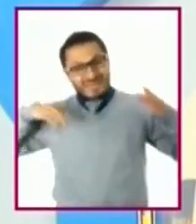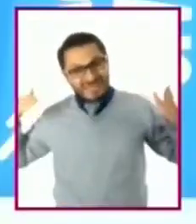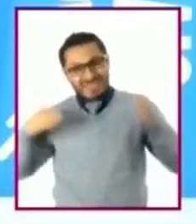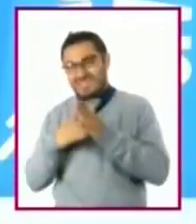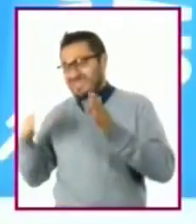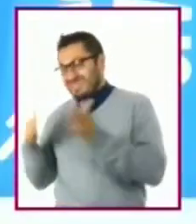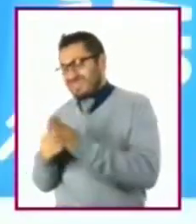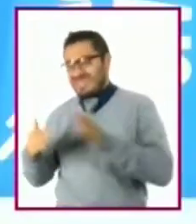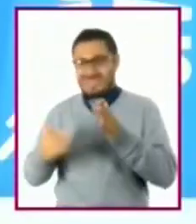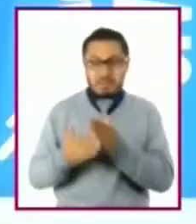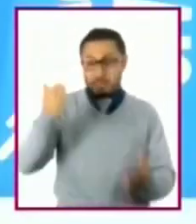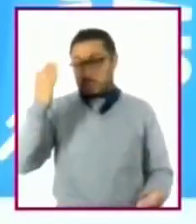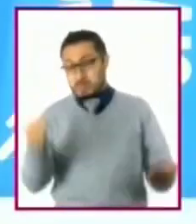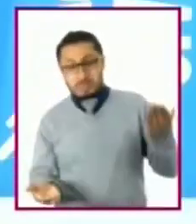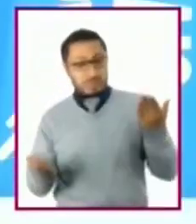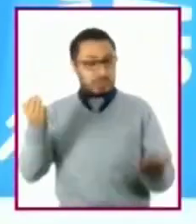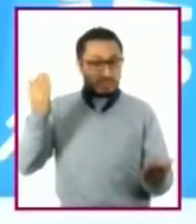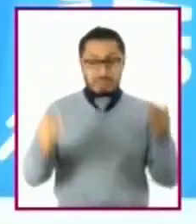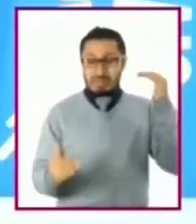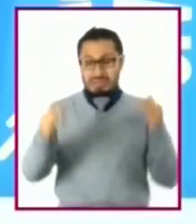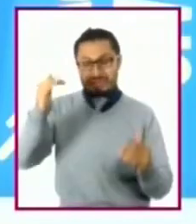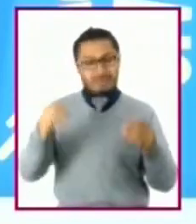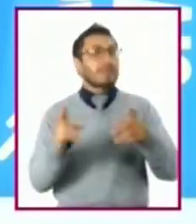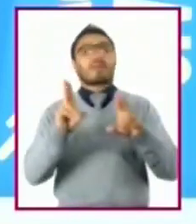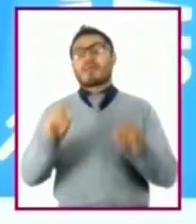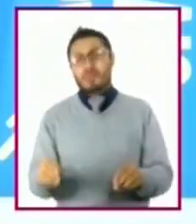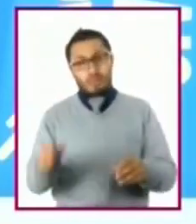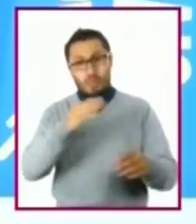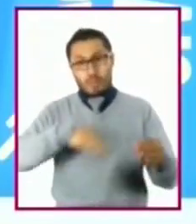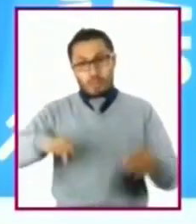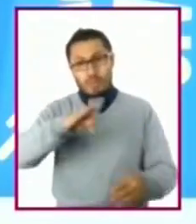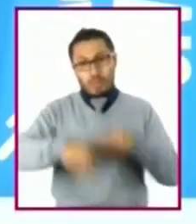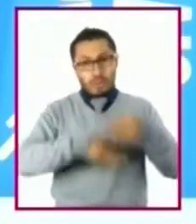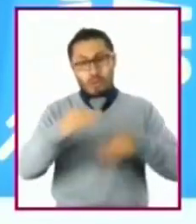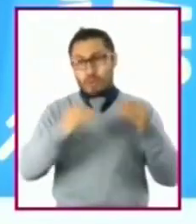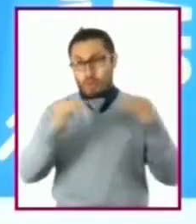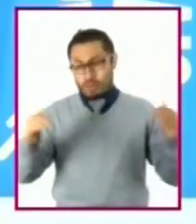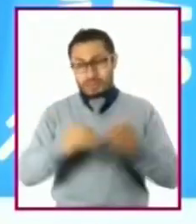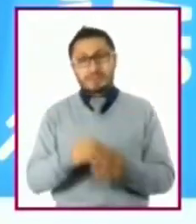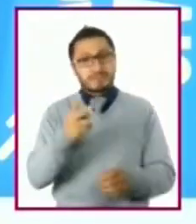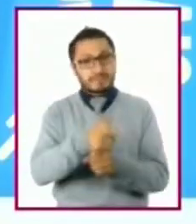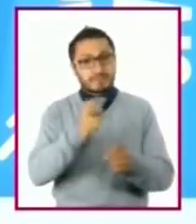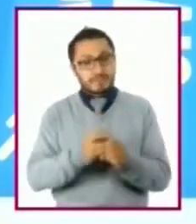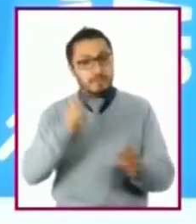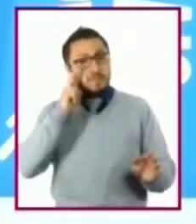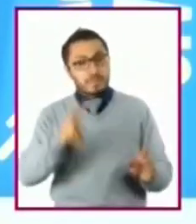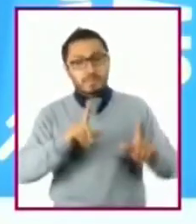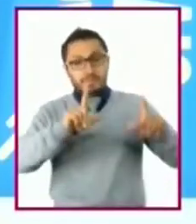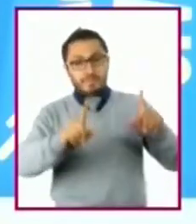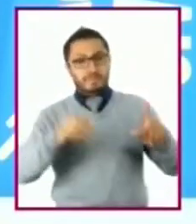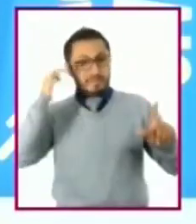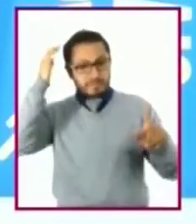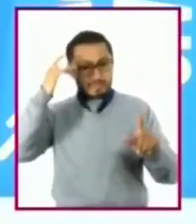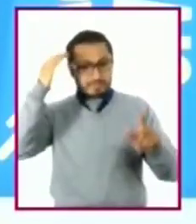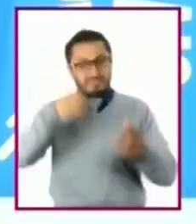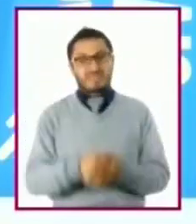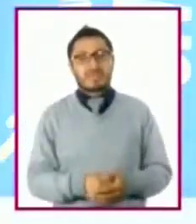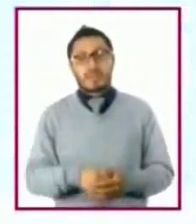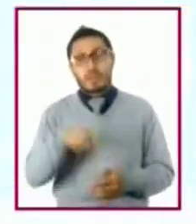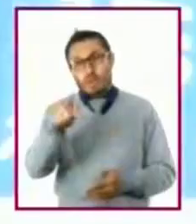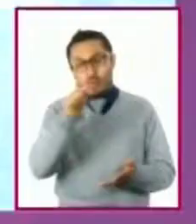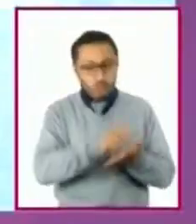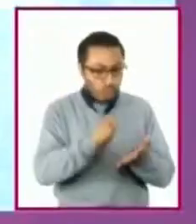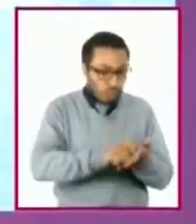alguna. Te invito a reflexionar respecto a la información del siguiente esquema. Realiza anotaciones de lo que consideres